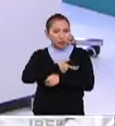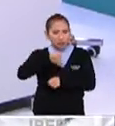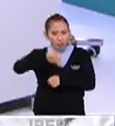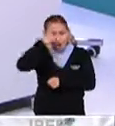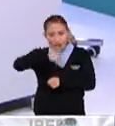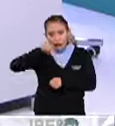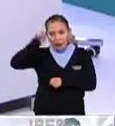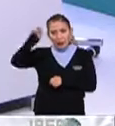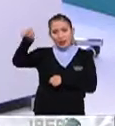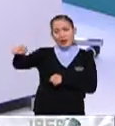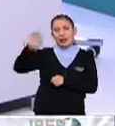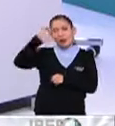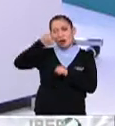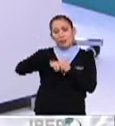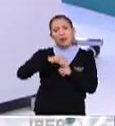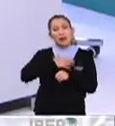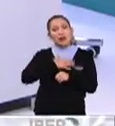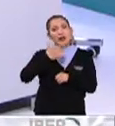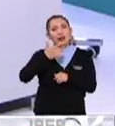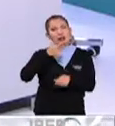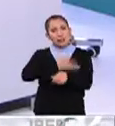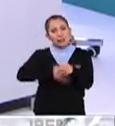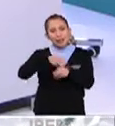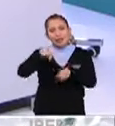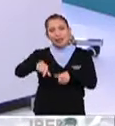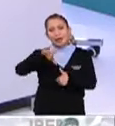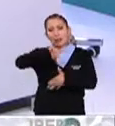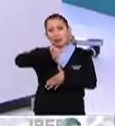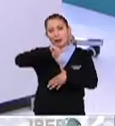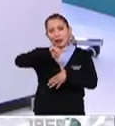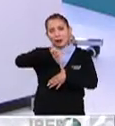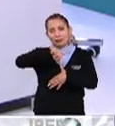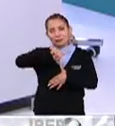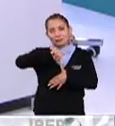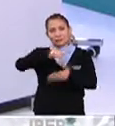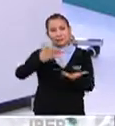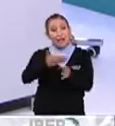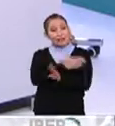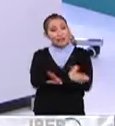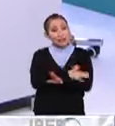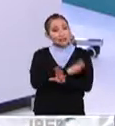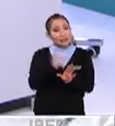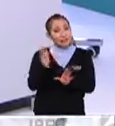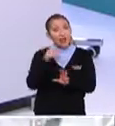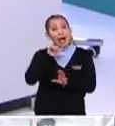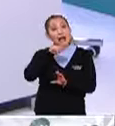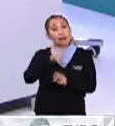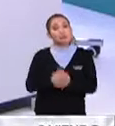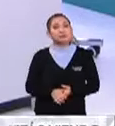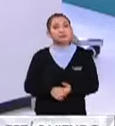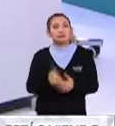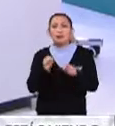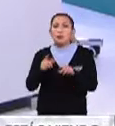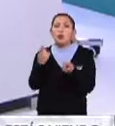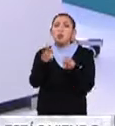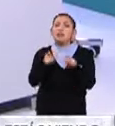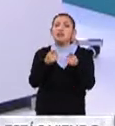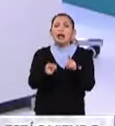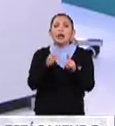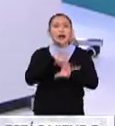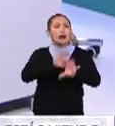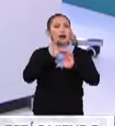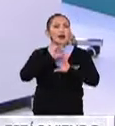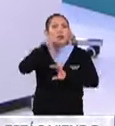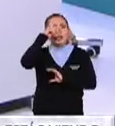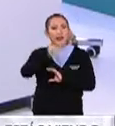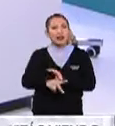buenas noches allá en Europa, muy buenas tardes en América Latina. Y antes de despedirnos, Ana Cris. Hoy nos dejamos con música de la